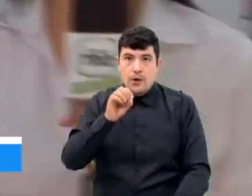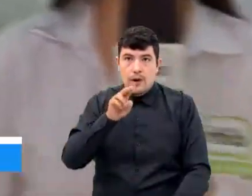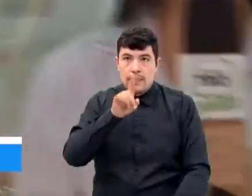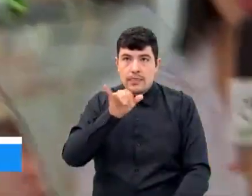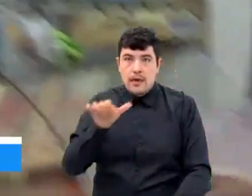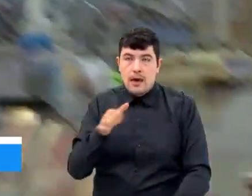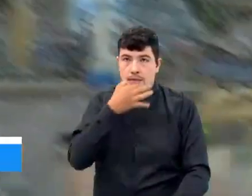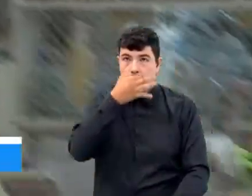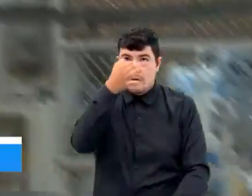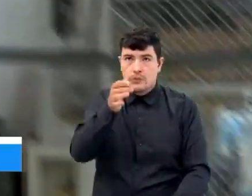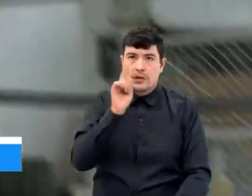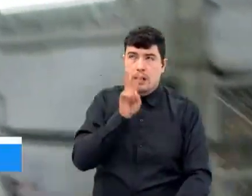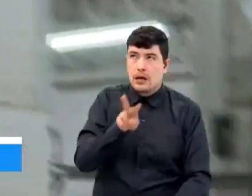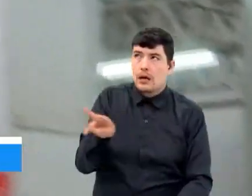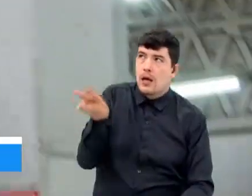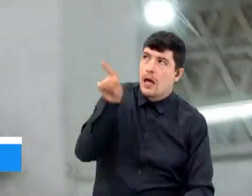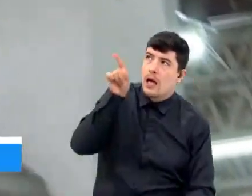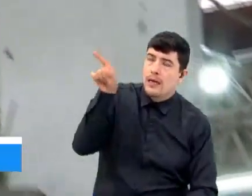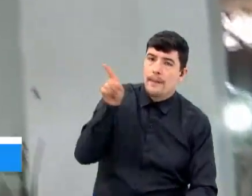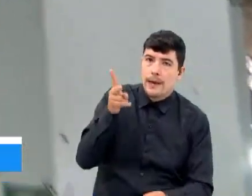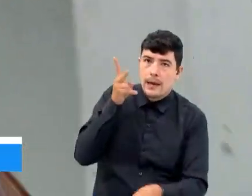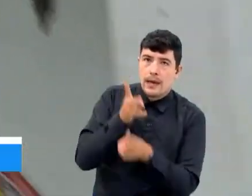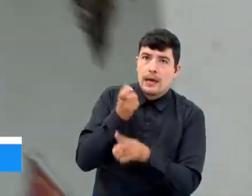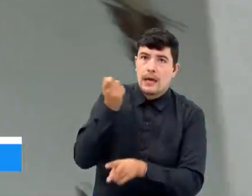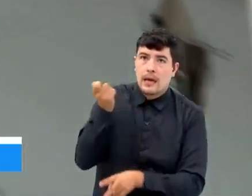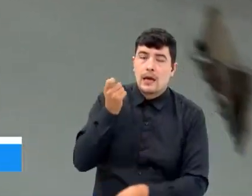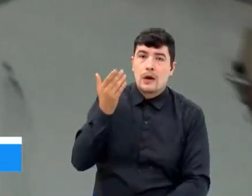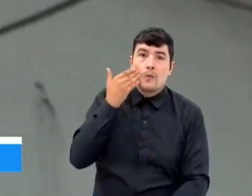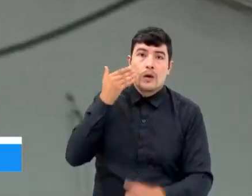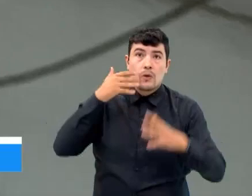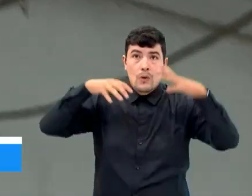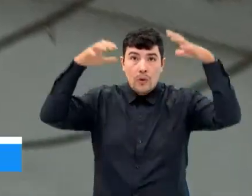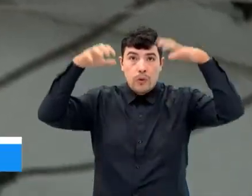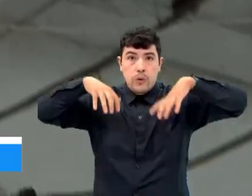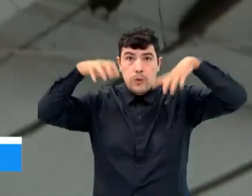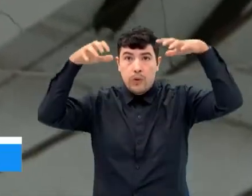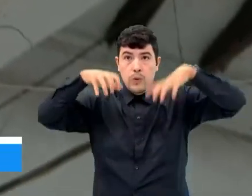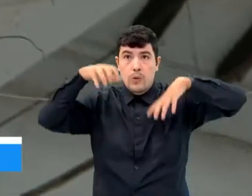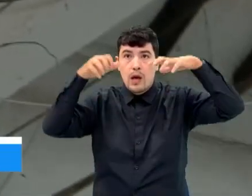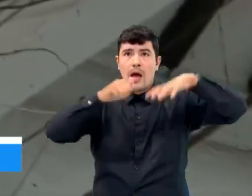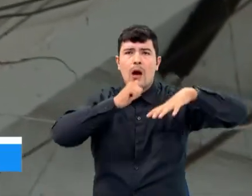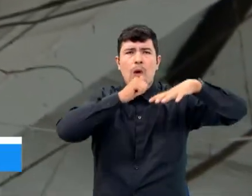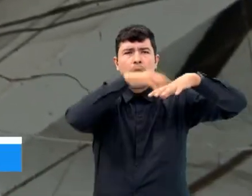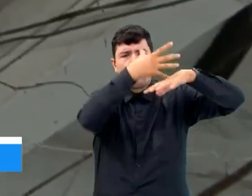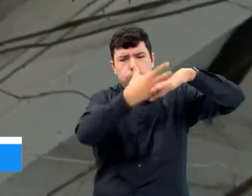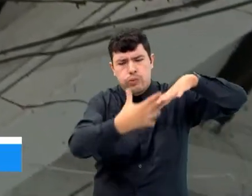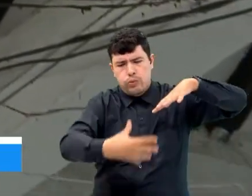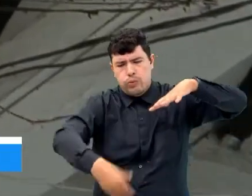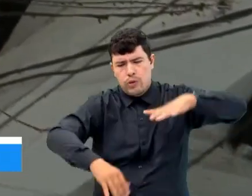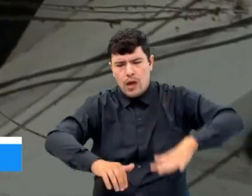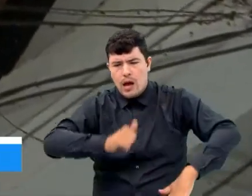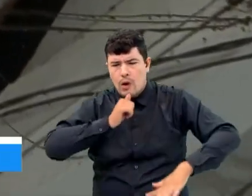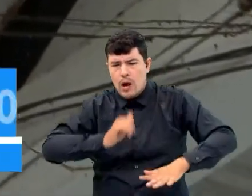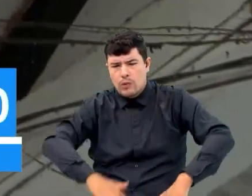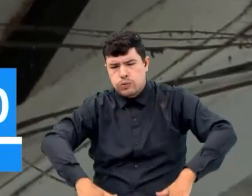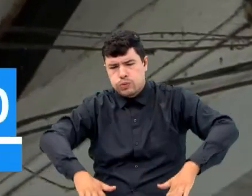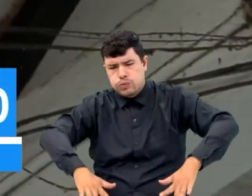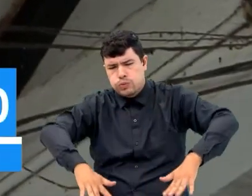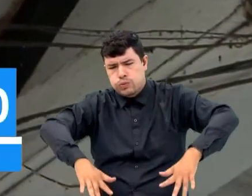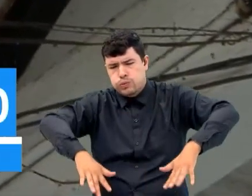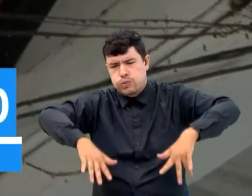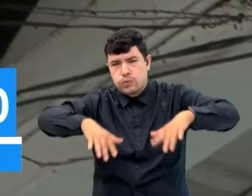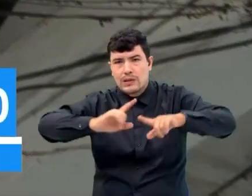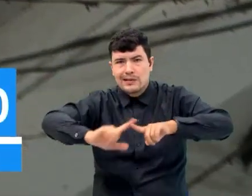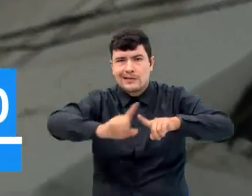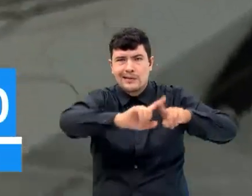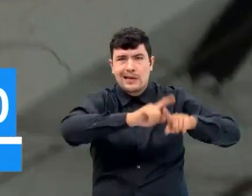parada, hay una situación de alto riesgo y es que cuando llueve el canal se rebosa y caen grandes cantidades de agua y residuos de ladrillo, arena, entre